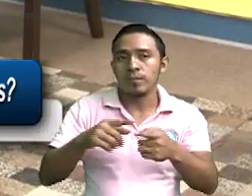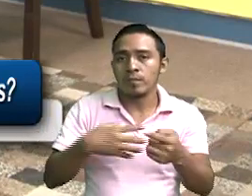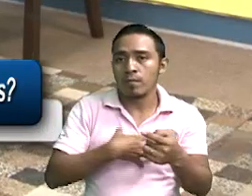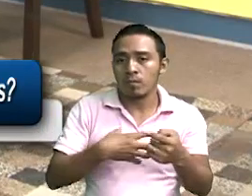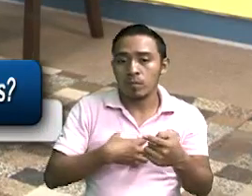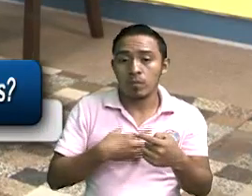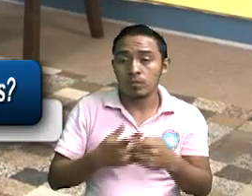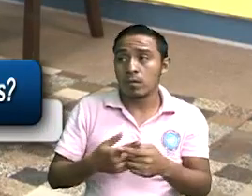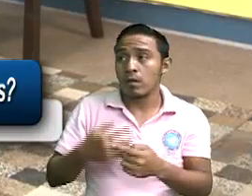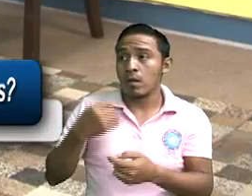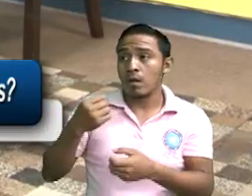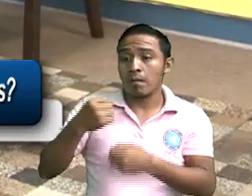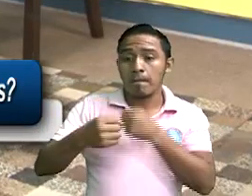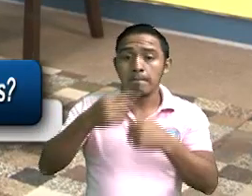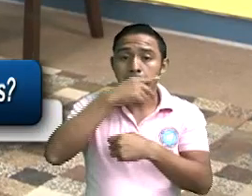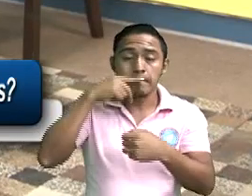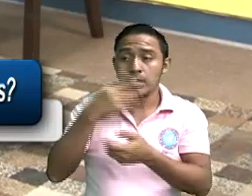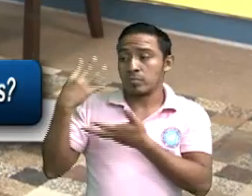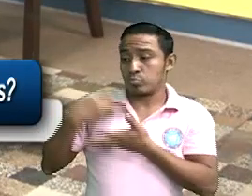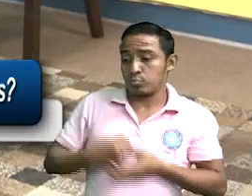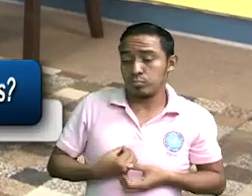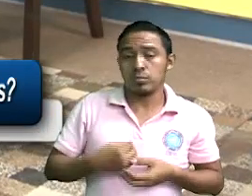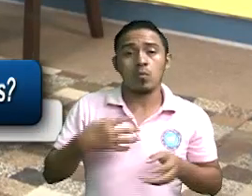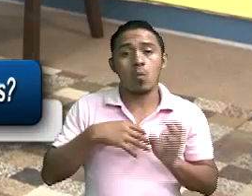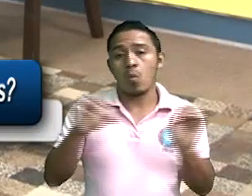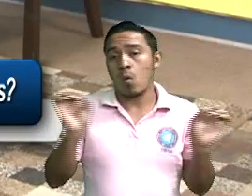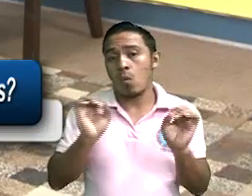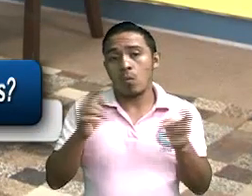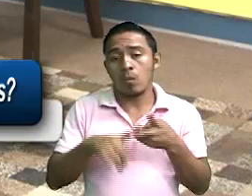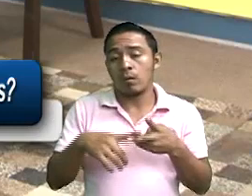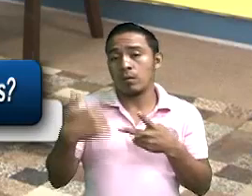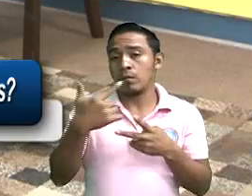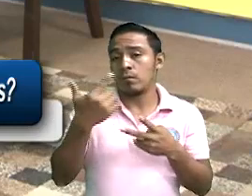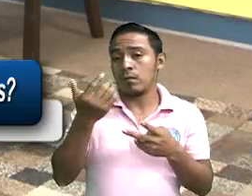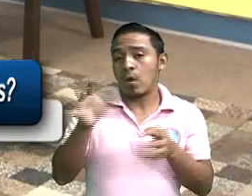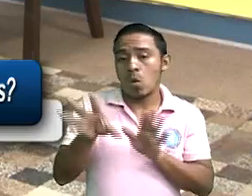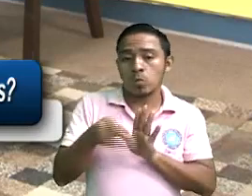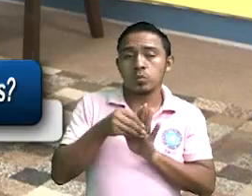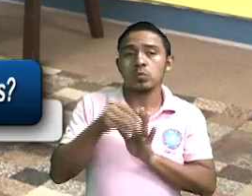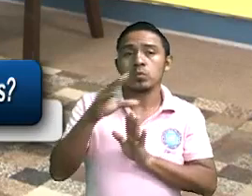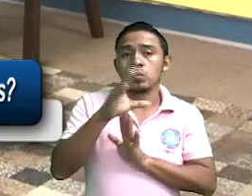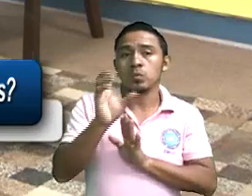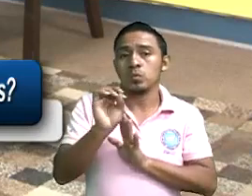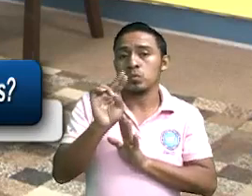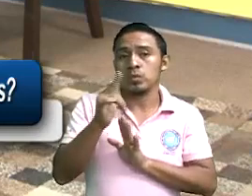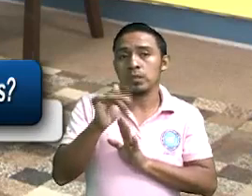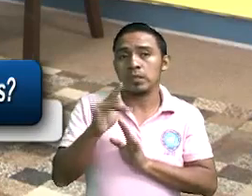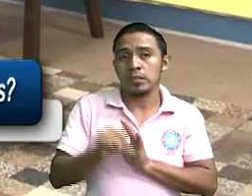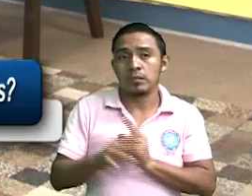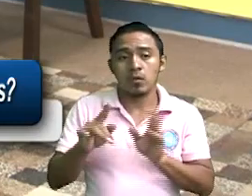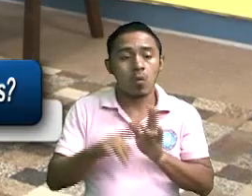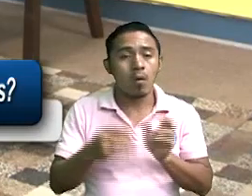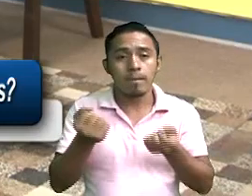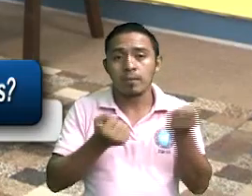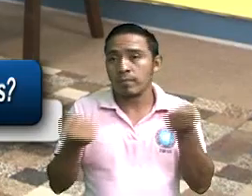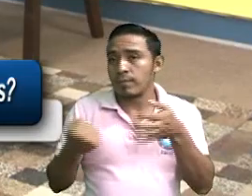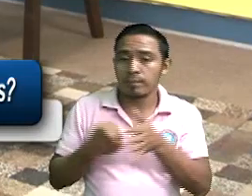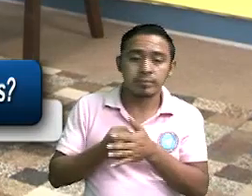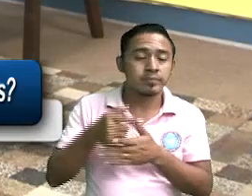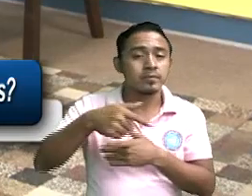hereditario, es congénito o se puede padecer de esta enfermedad tal vez después de un